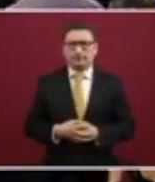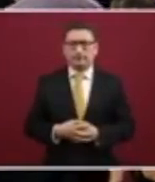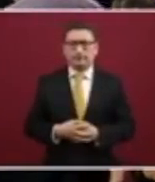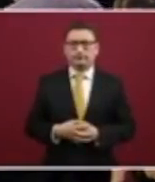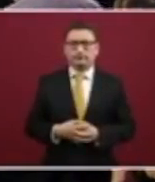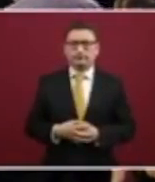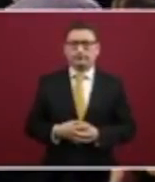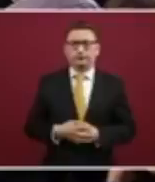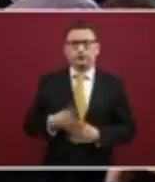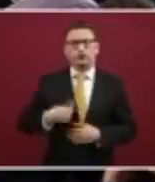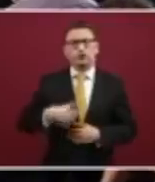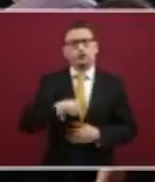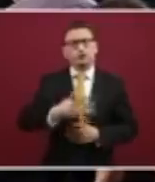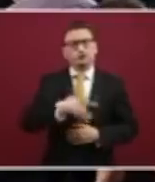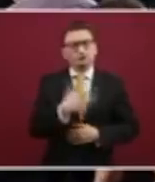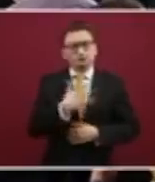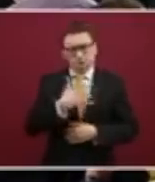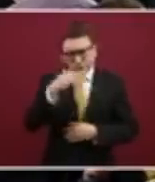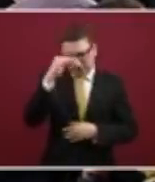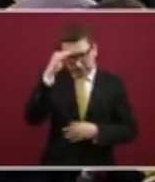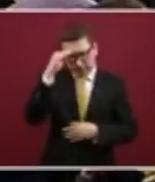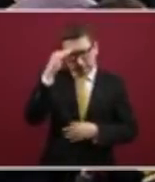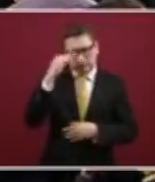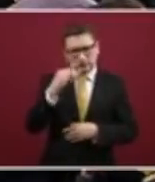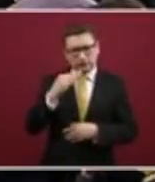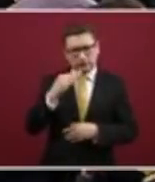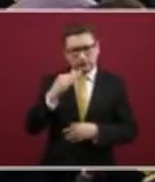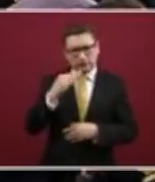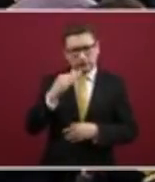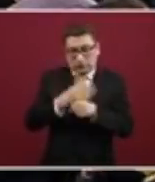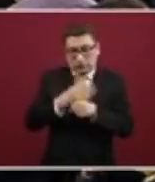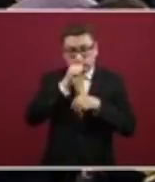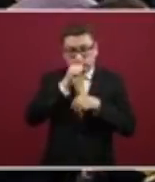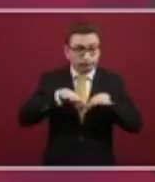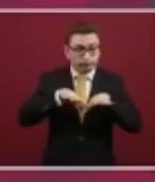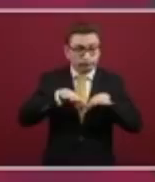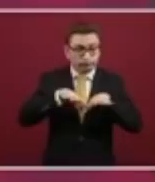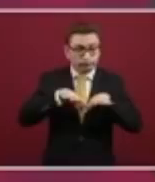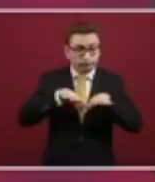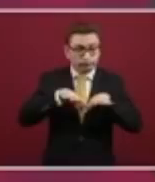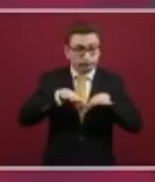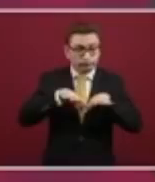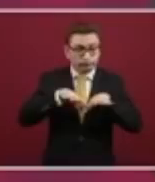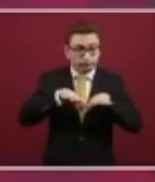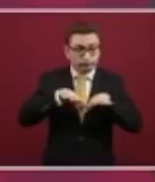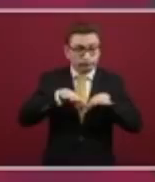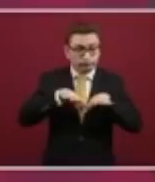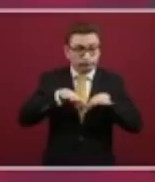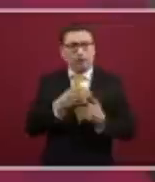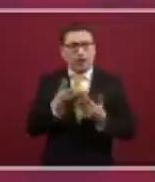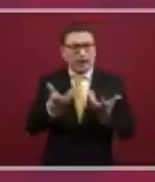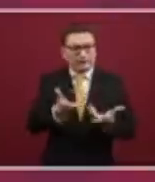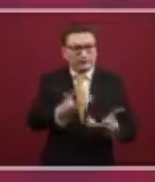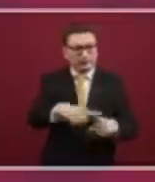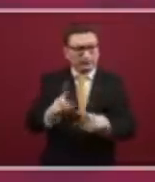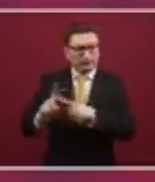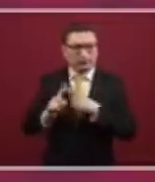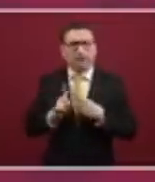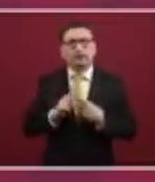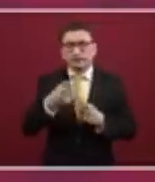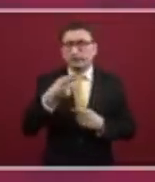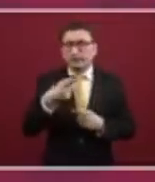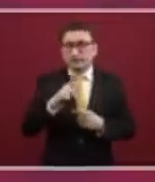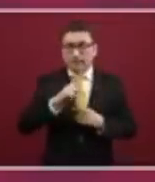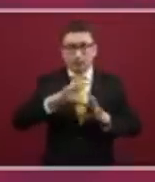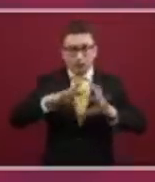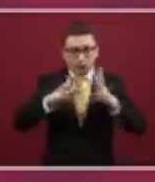O sea, el estimado, bueno, esta campaña pues es, tiene varias vertientes de la estrategia, pero tenemos que sumar